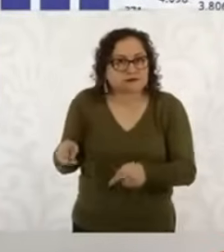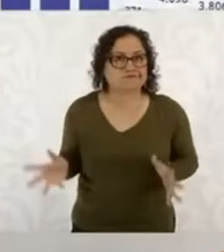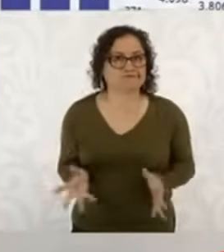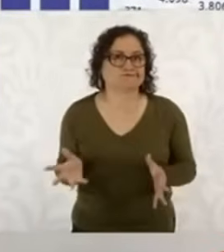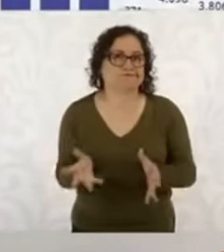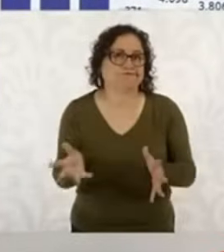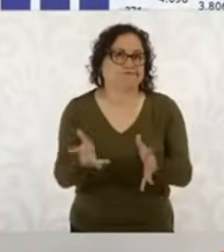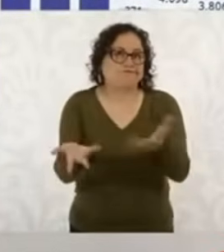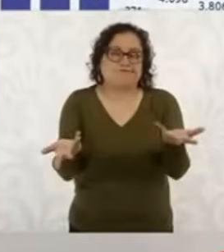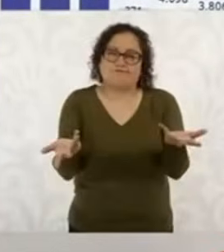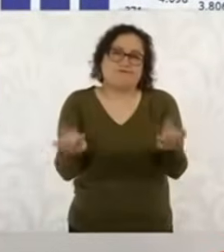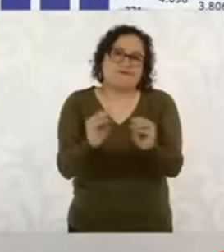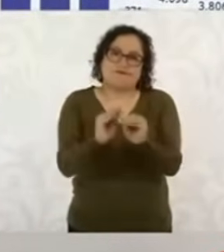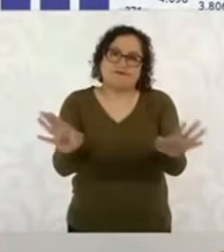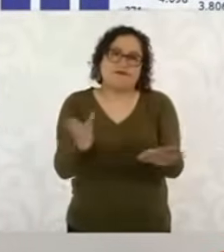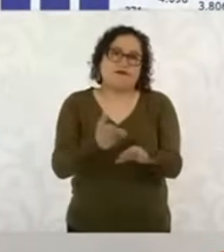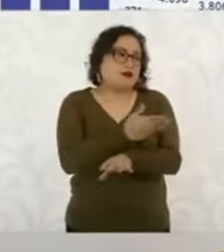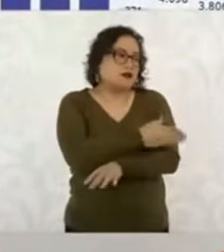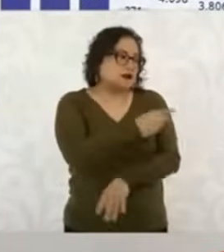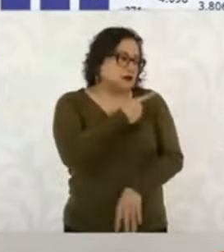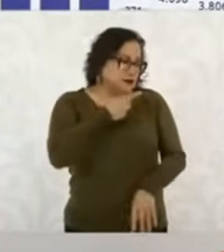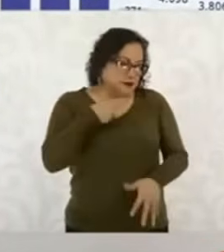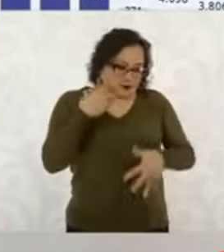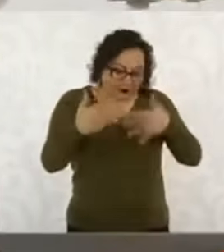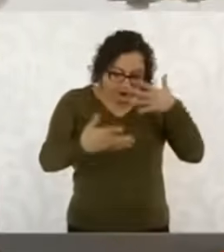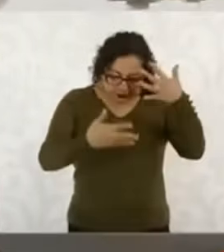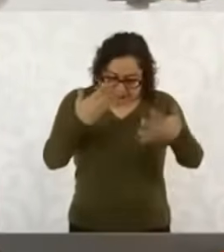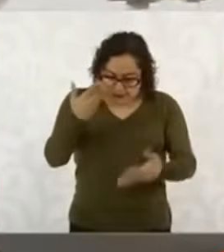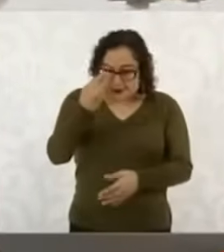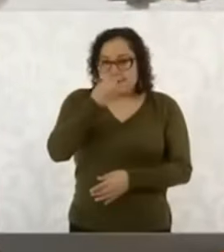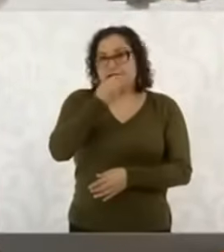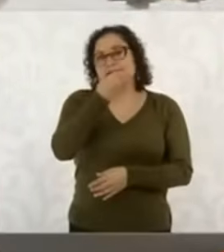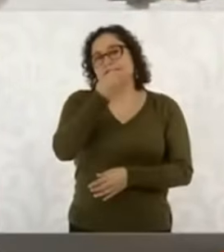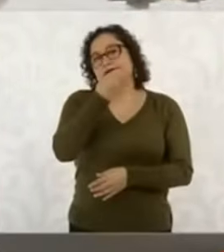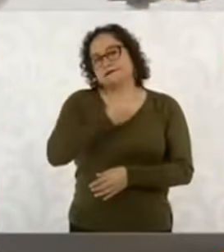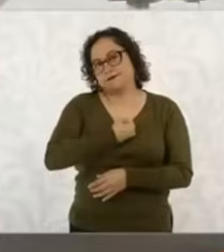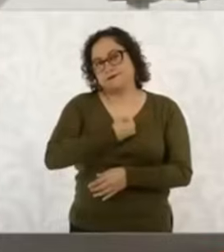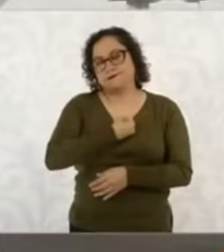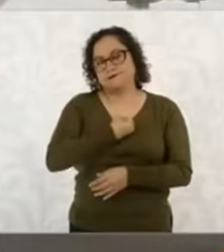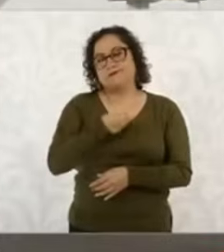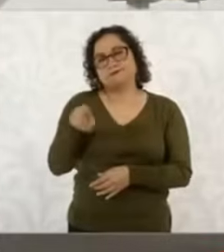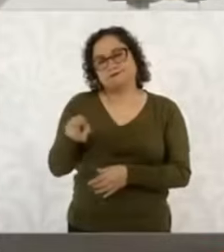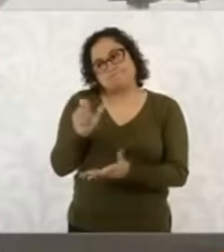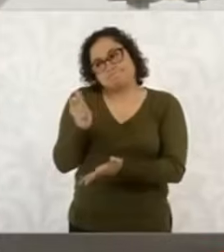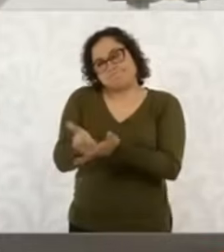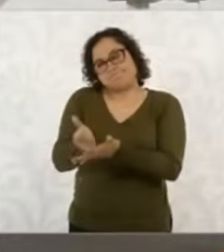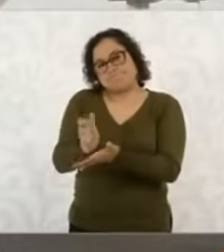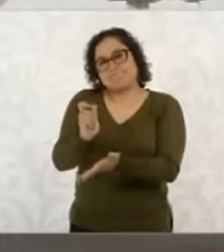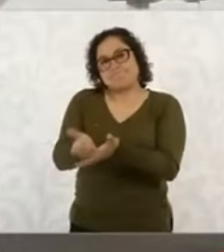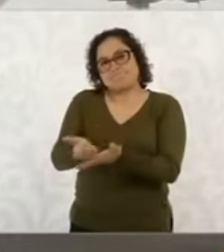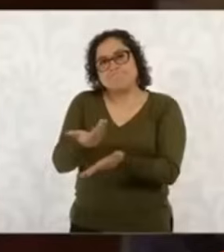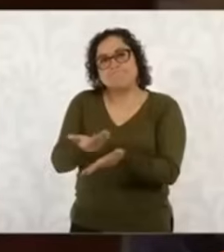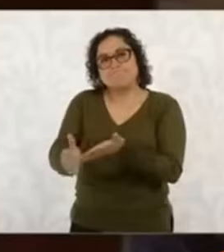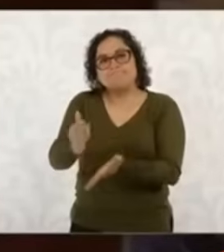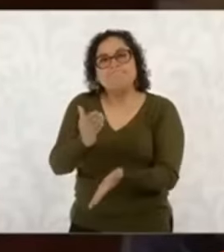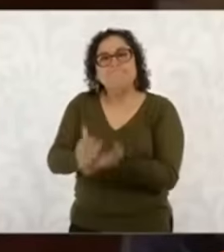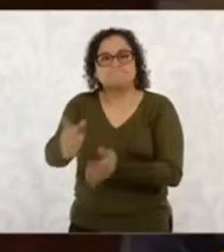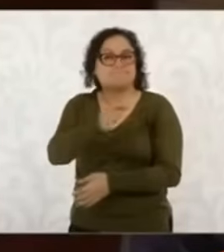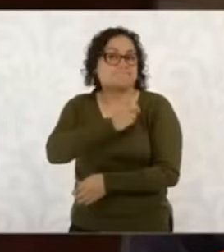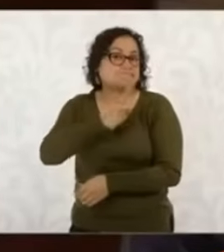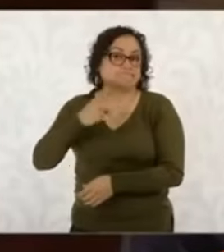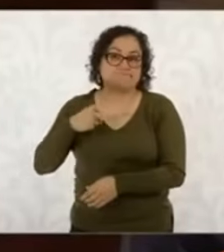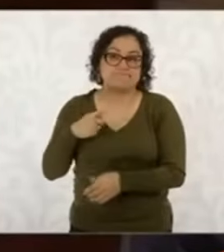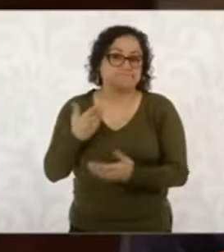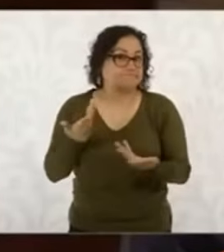pues tenemos que pagar esos finiquitos que vienen, esos vencimientos se llaman. Bueno, regrésale al anterior.